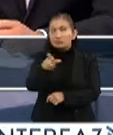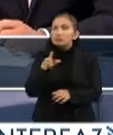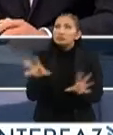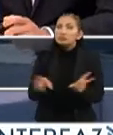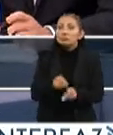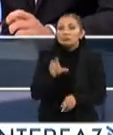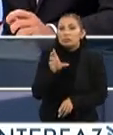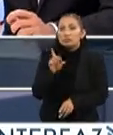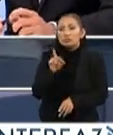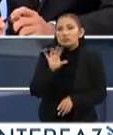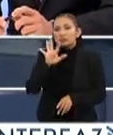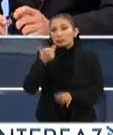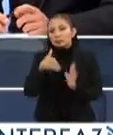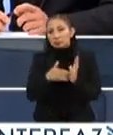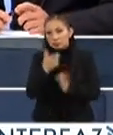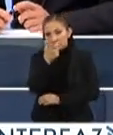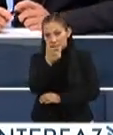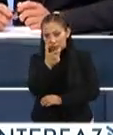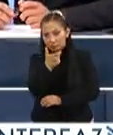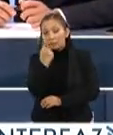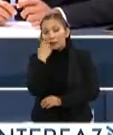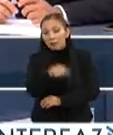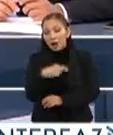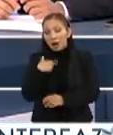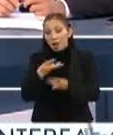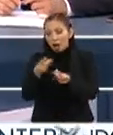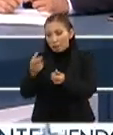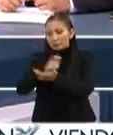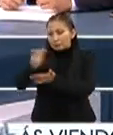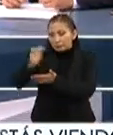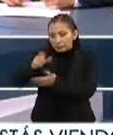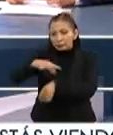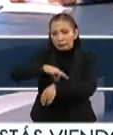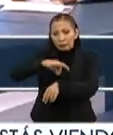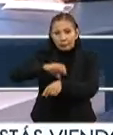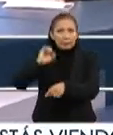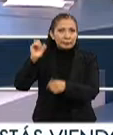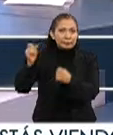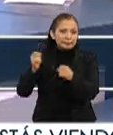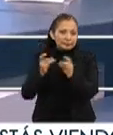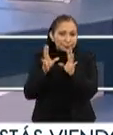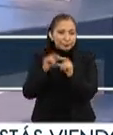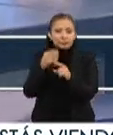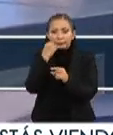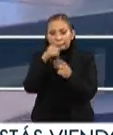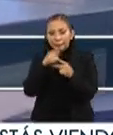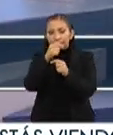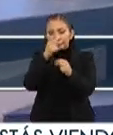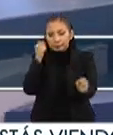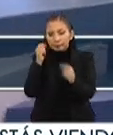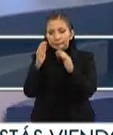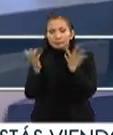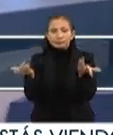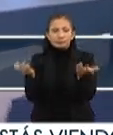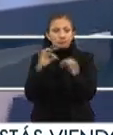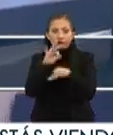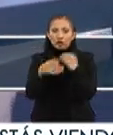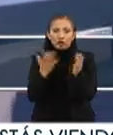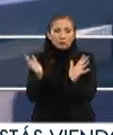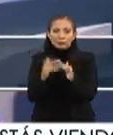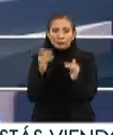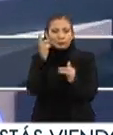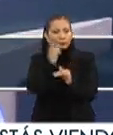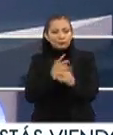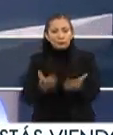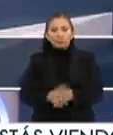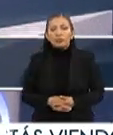de 35 mil pesos para cubrir gastos médicos, de comida, transporte y todo ese tipo de